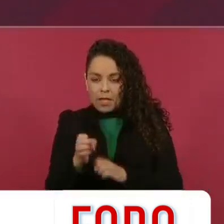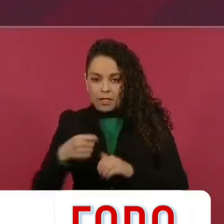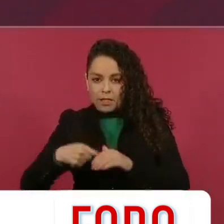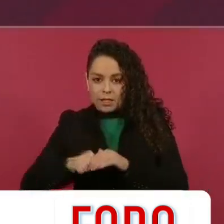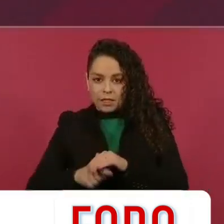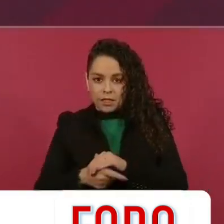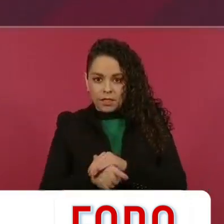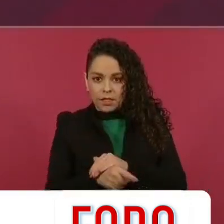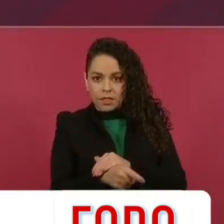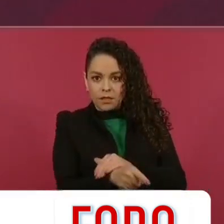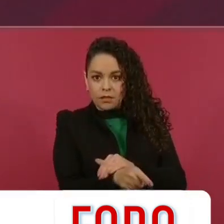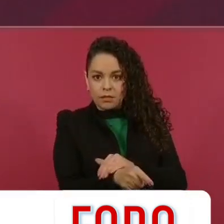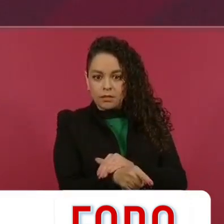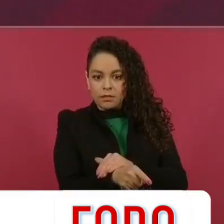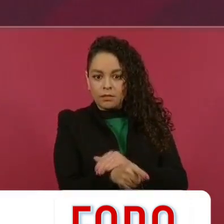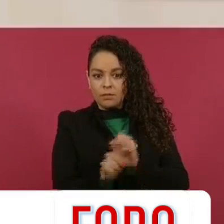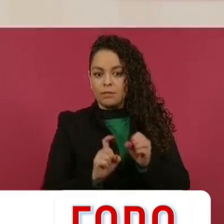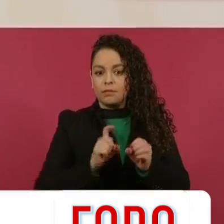nuestro movimiento.